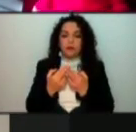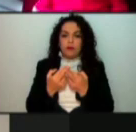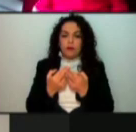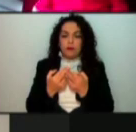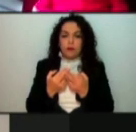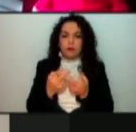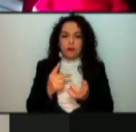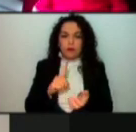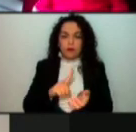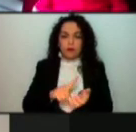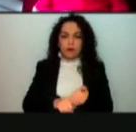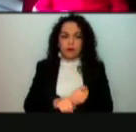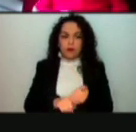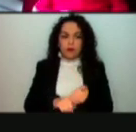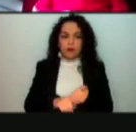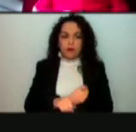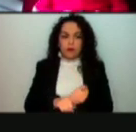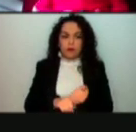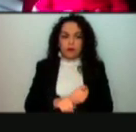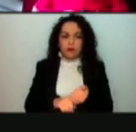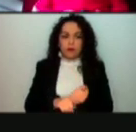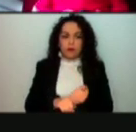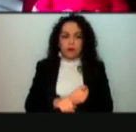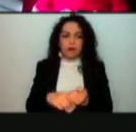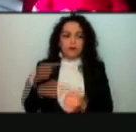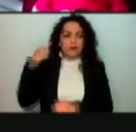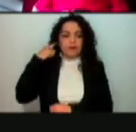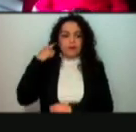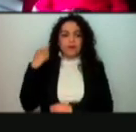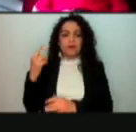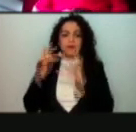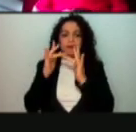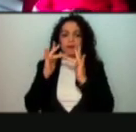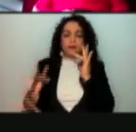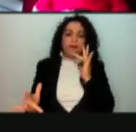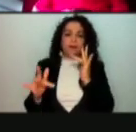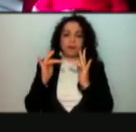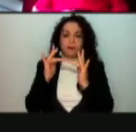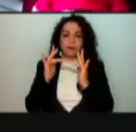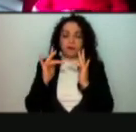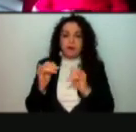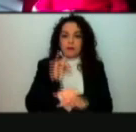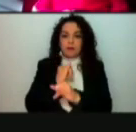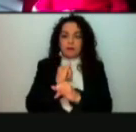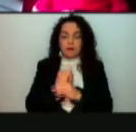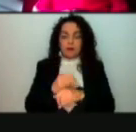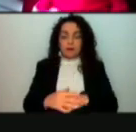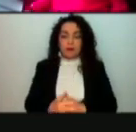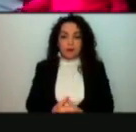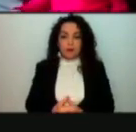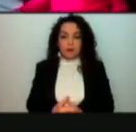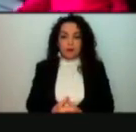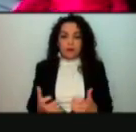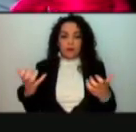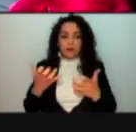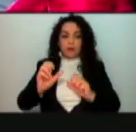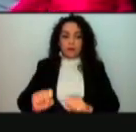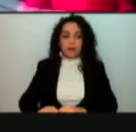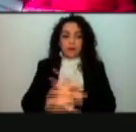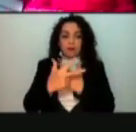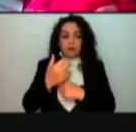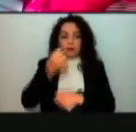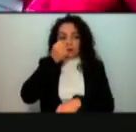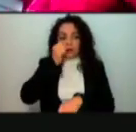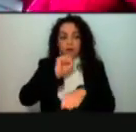del Tribunal Superior de Justicia de la Ciudad de México. El diputado José Octavio Rivero Villaseñor, presidente de la comisión, explicó que luego de las evaluaciones sobre